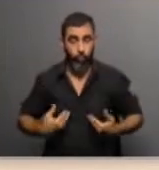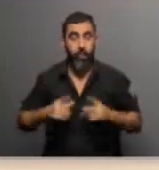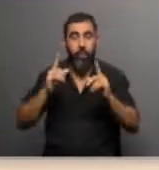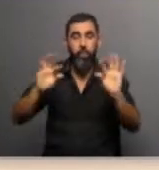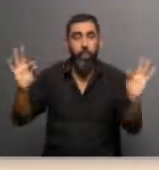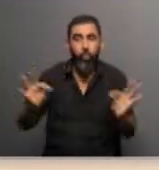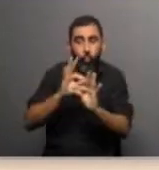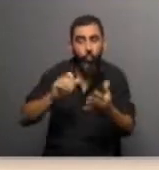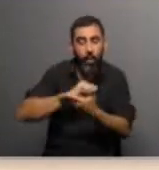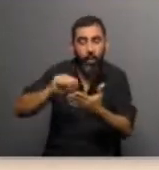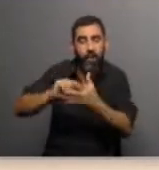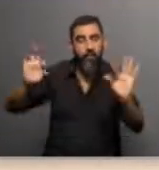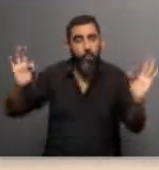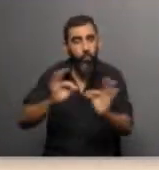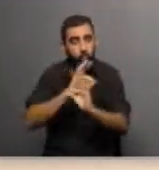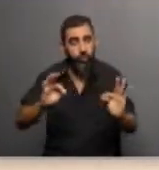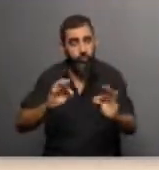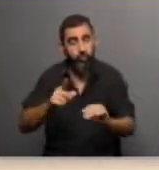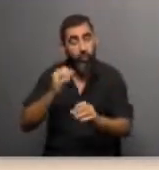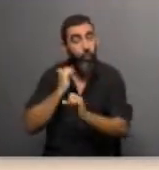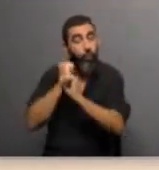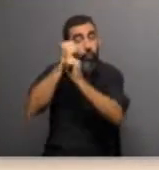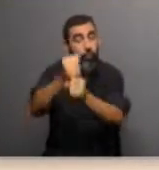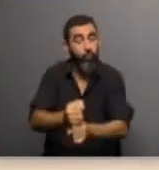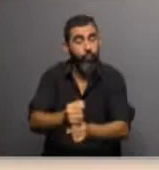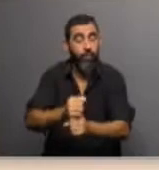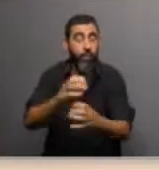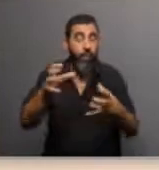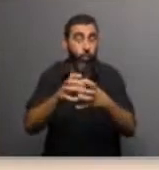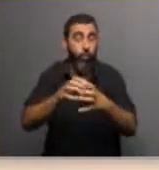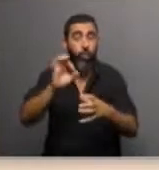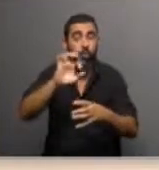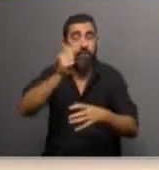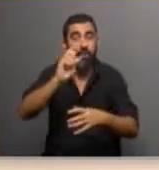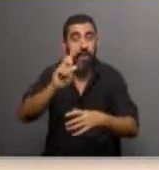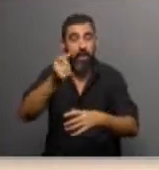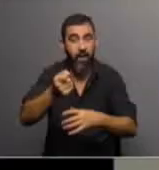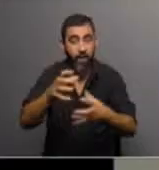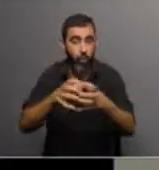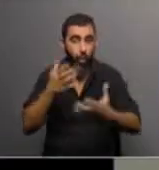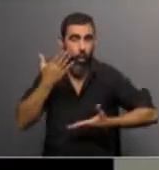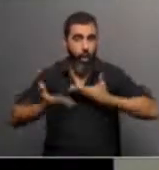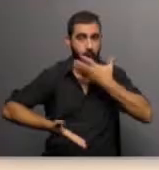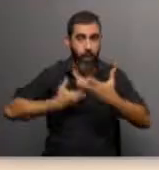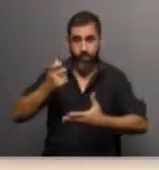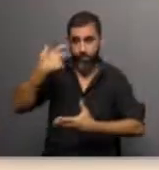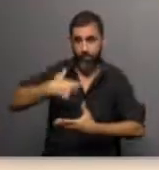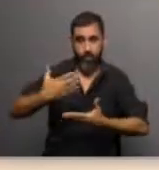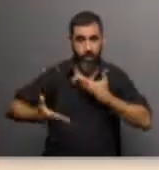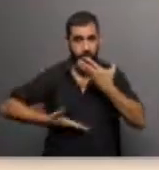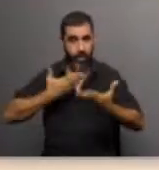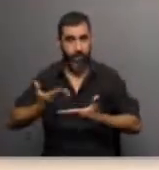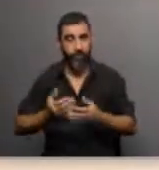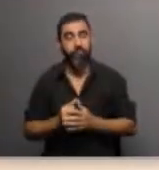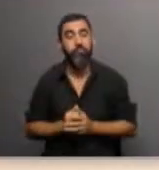músico y compositor. Es uno de los fundadores de La Saga, una banda. La voz líder de la saga, ¿no? Exacto, el líder de La Saga y,